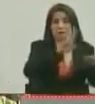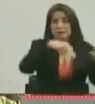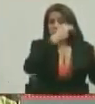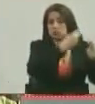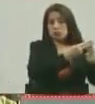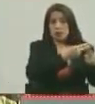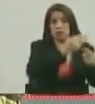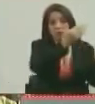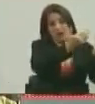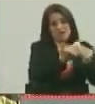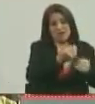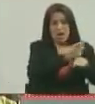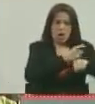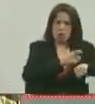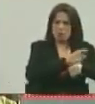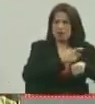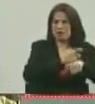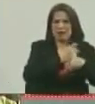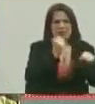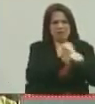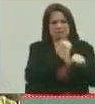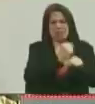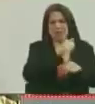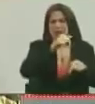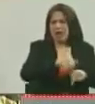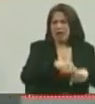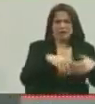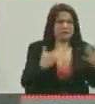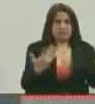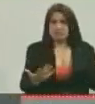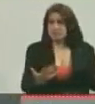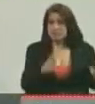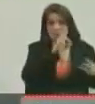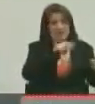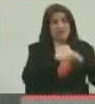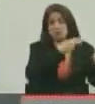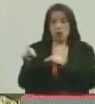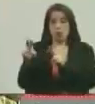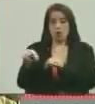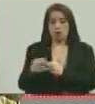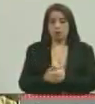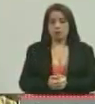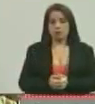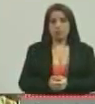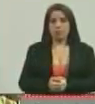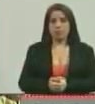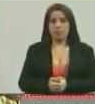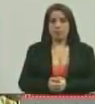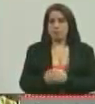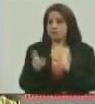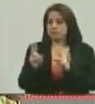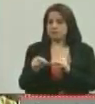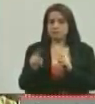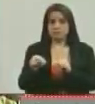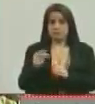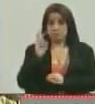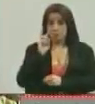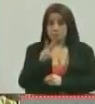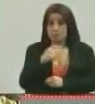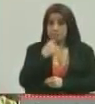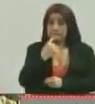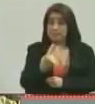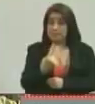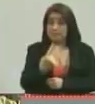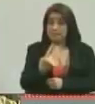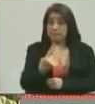a gobernar los duros a los velasco los negros etcétera etcétera de lo que yo les decía de los de los